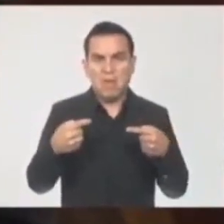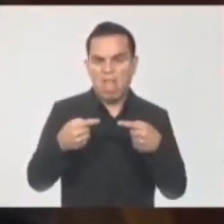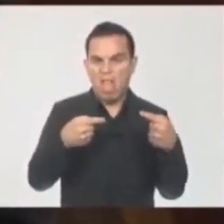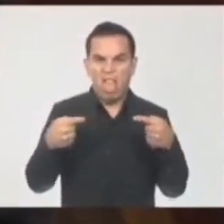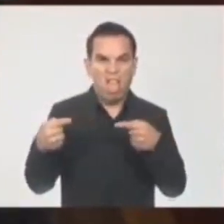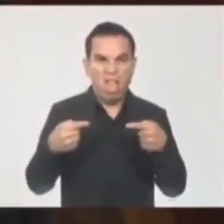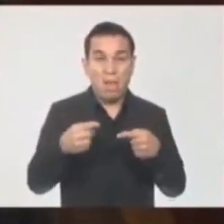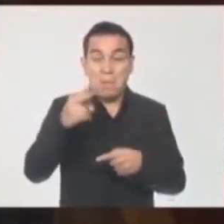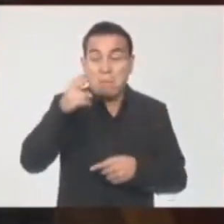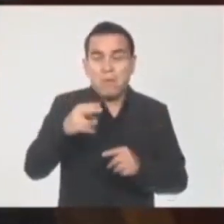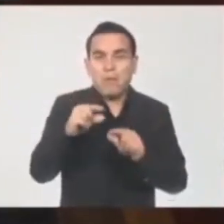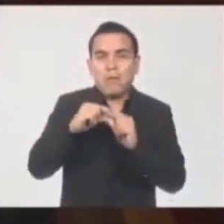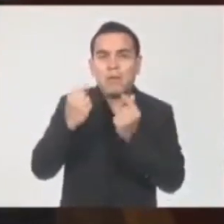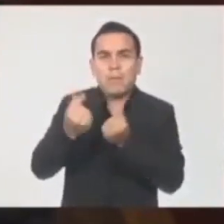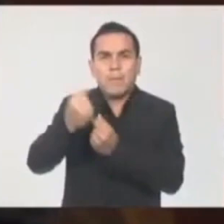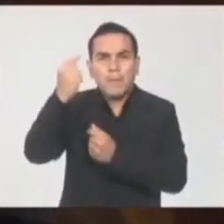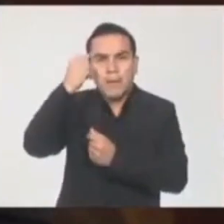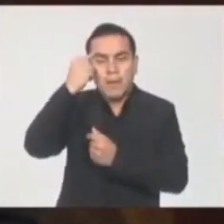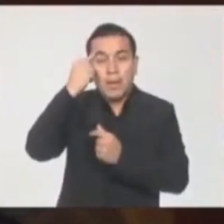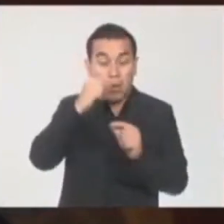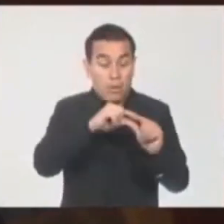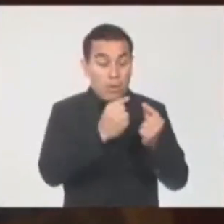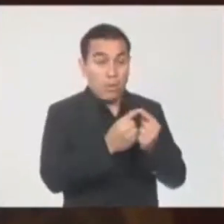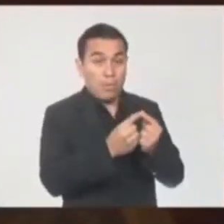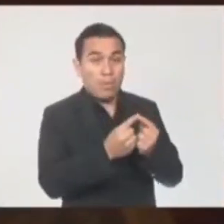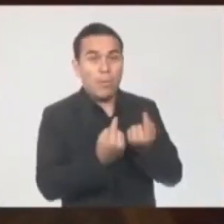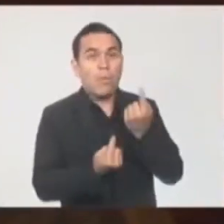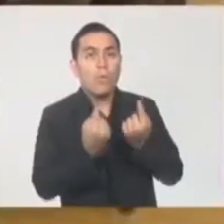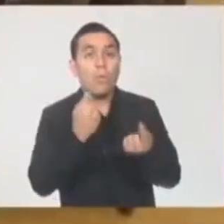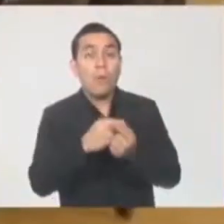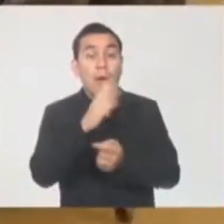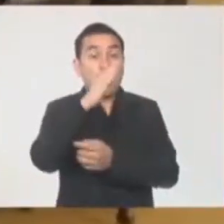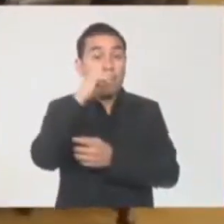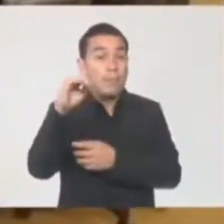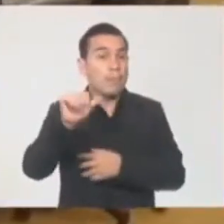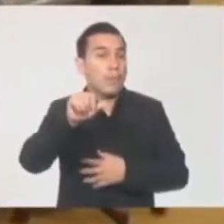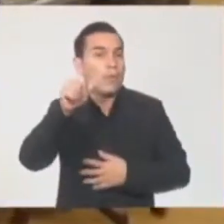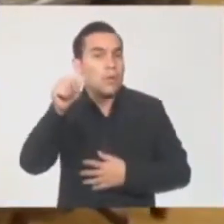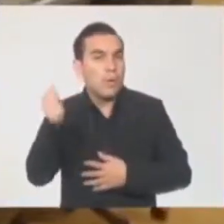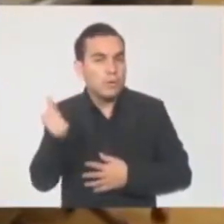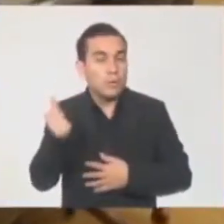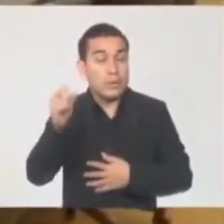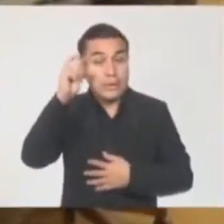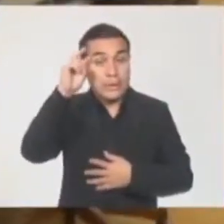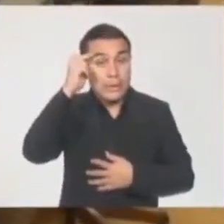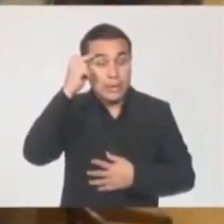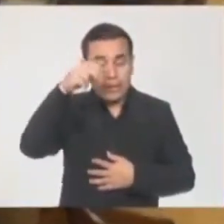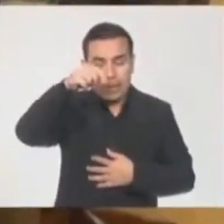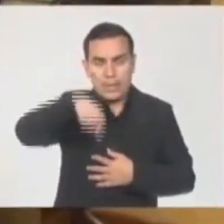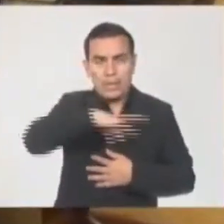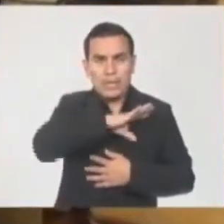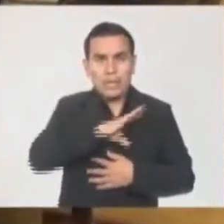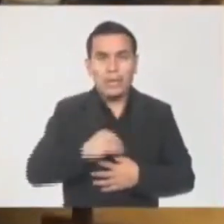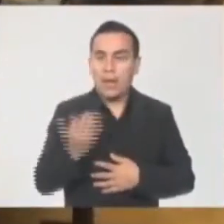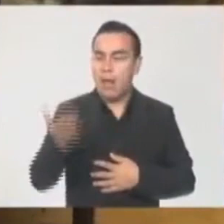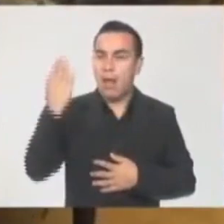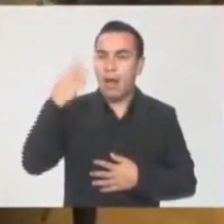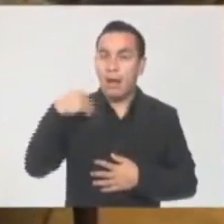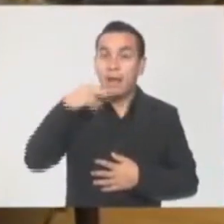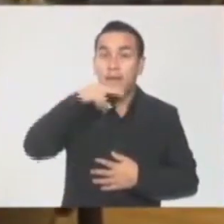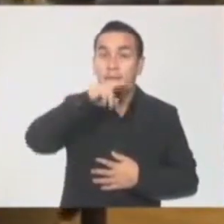le venden exitosamente a una parte de la comunidad internacional. Nuestro país no estaba polarizado con